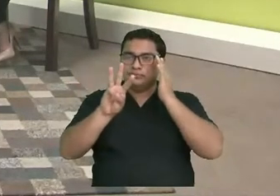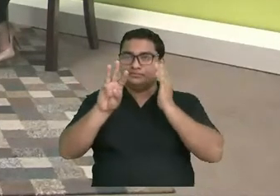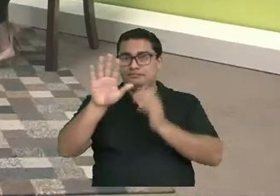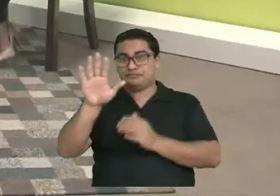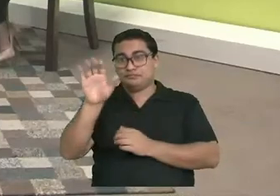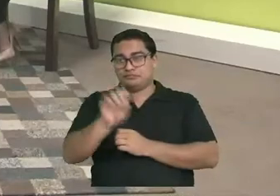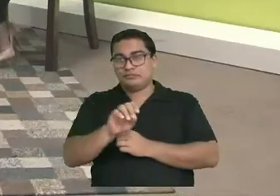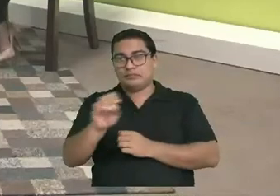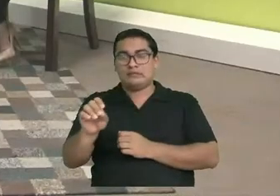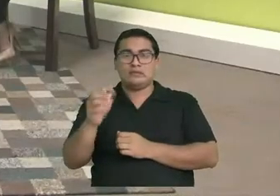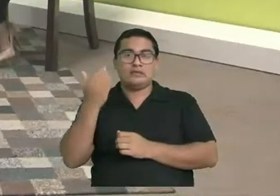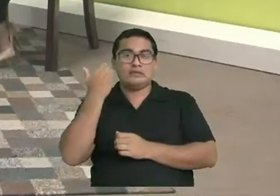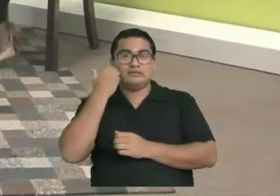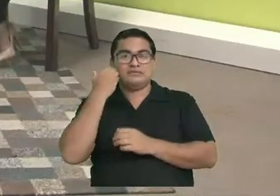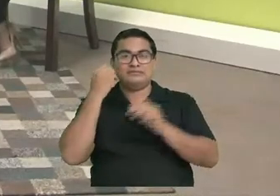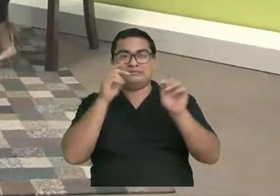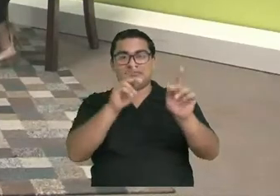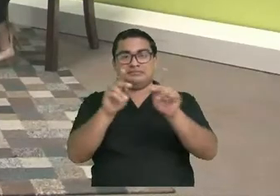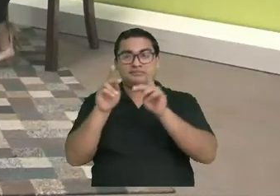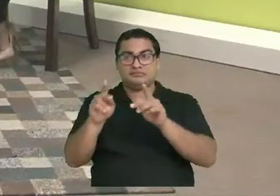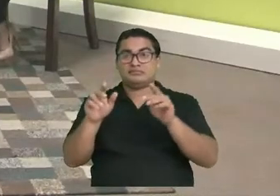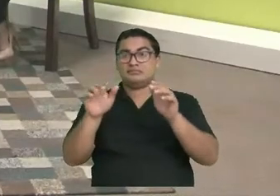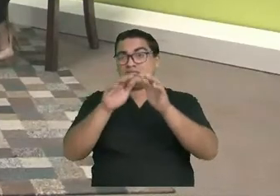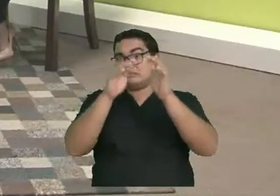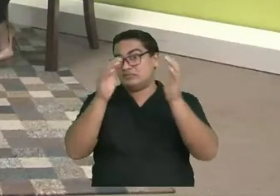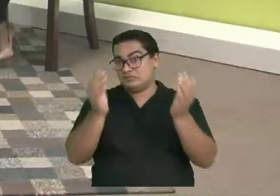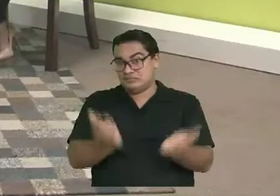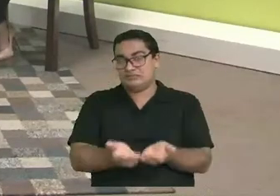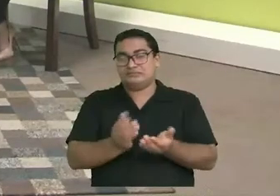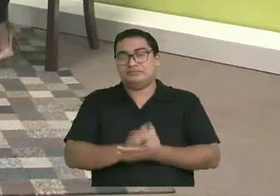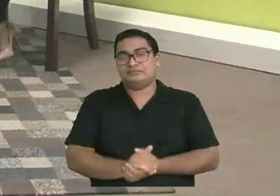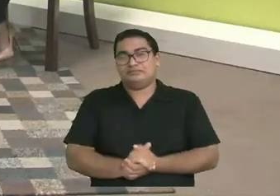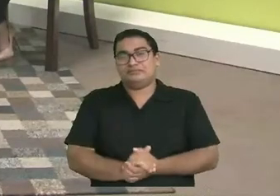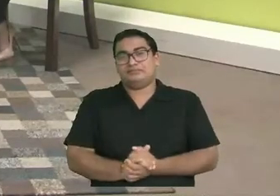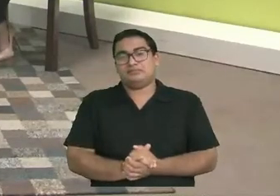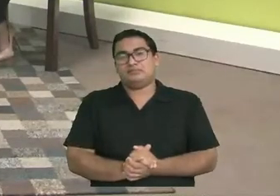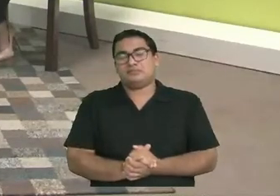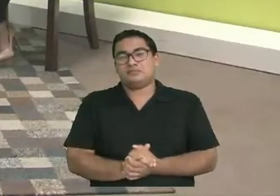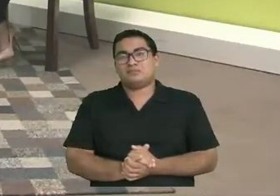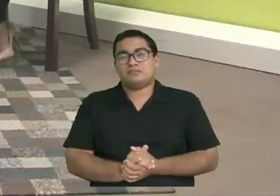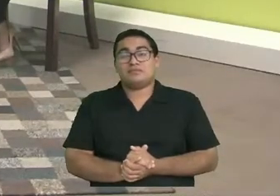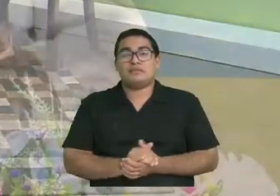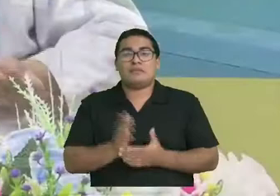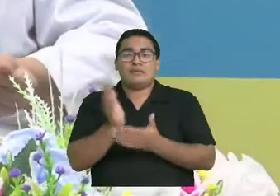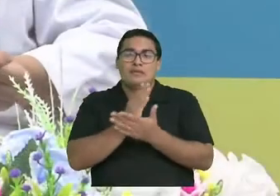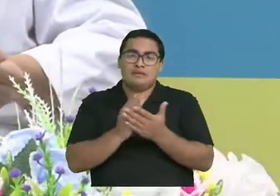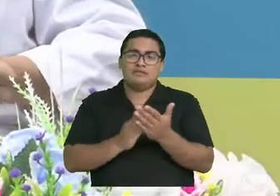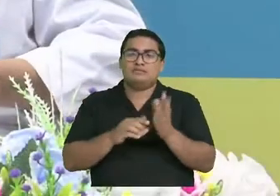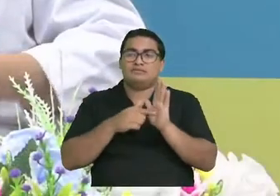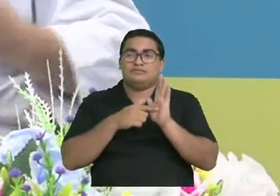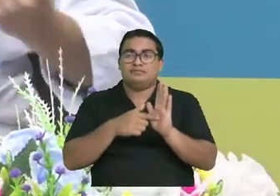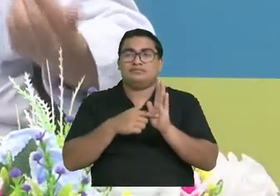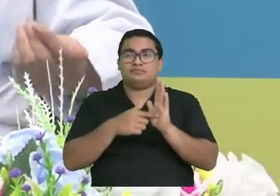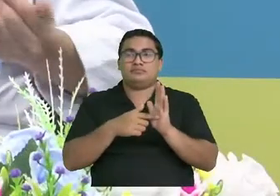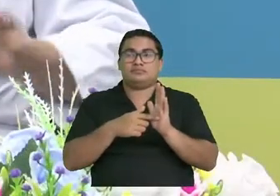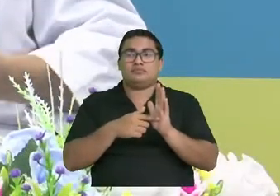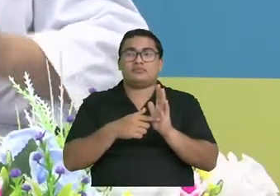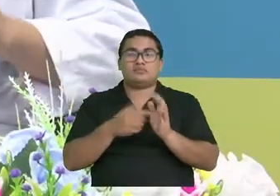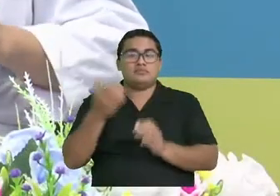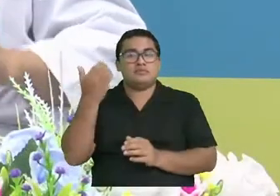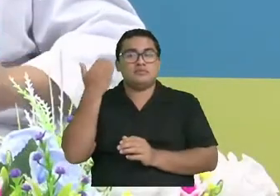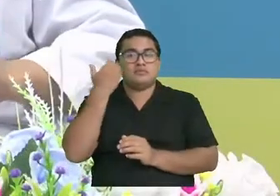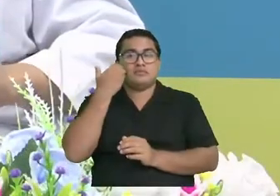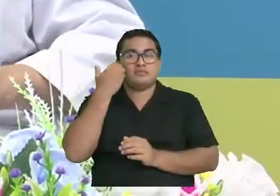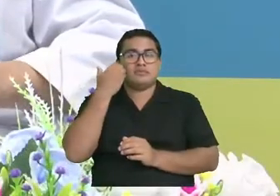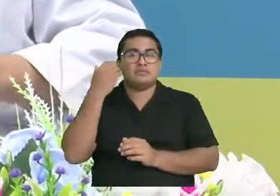en afectación de las personas a nivel global. Bien. Básicamente, suele ser en algunas ocasiones manifestación de una